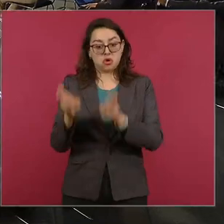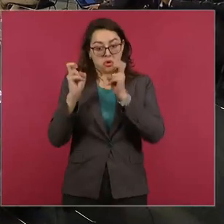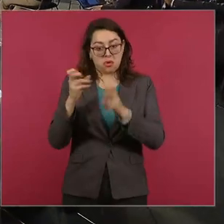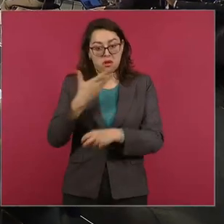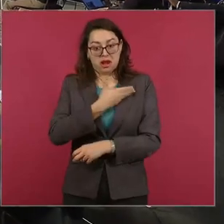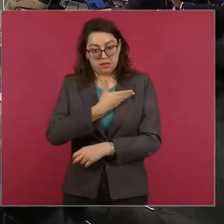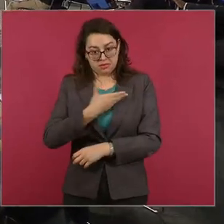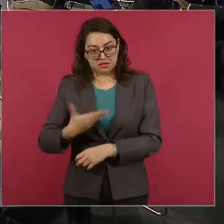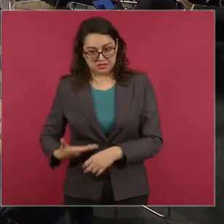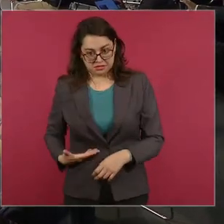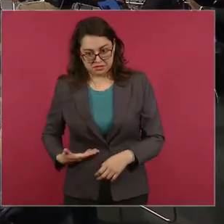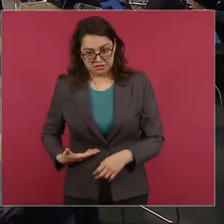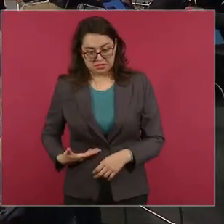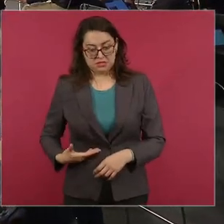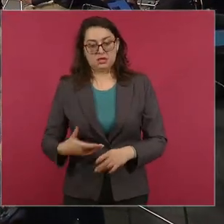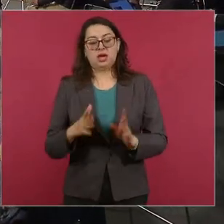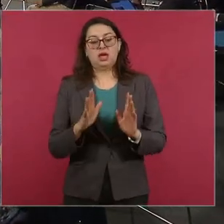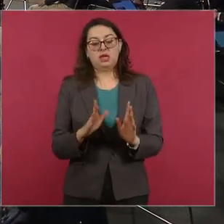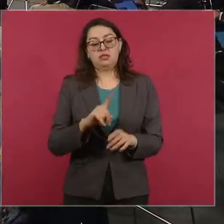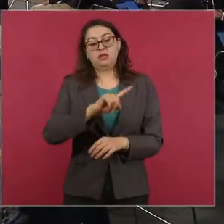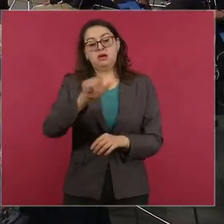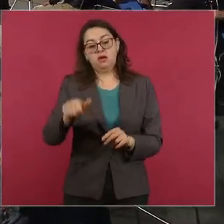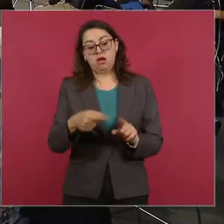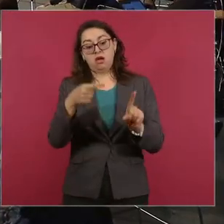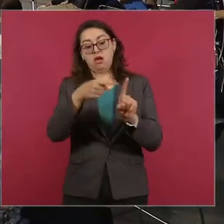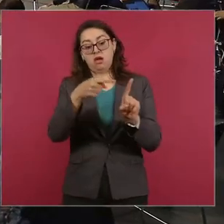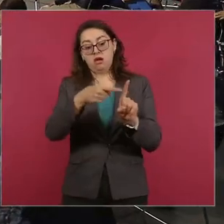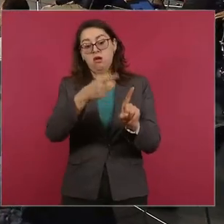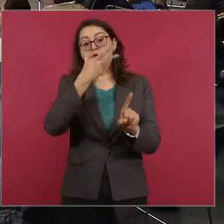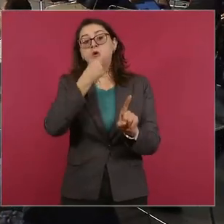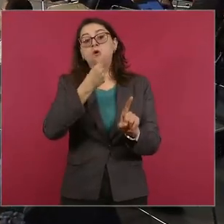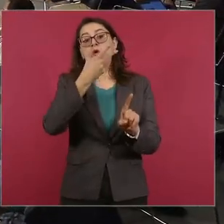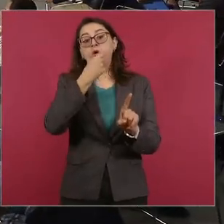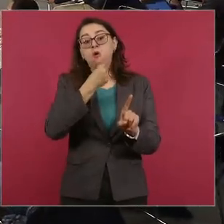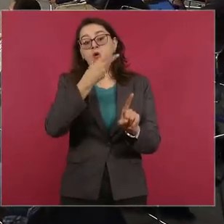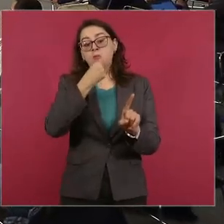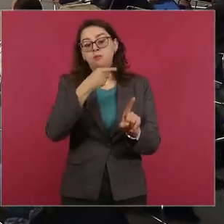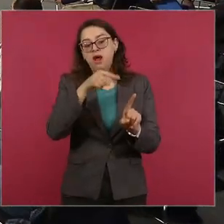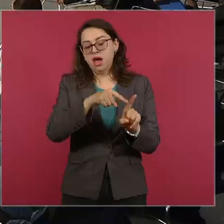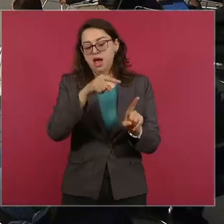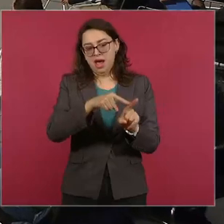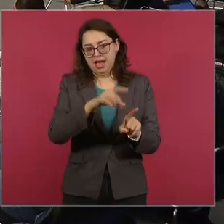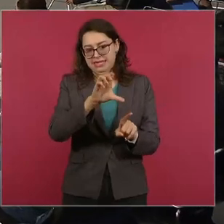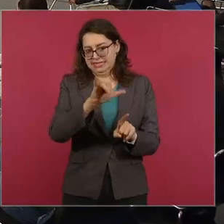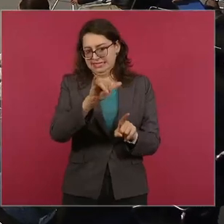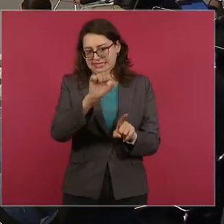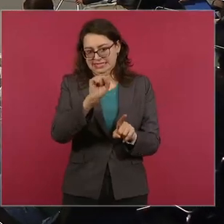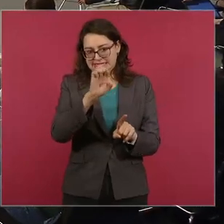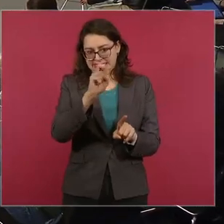también sigue con las encuestas y levanta una encuesta antes